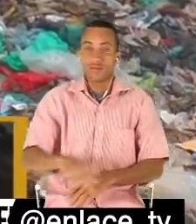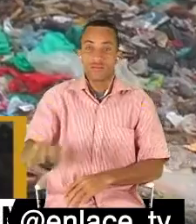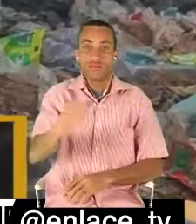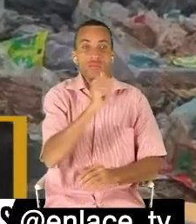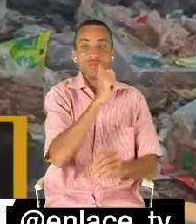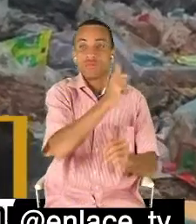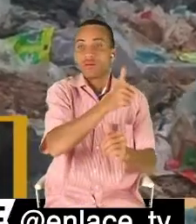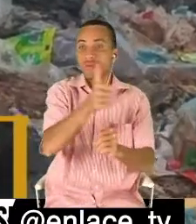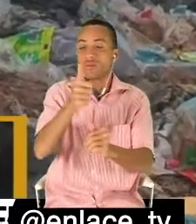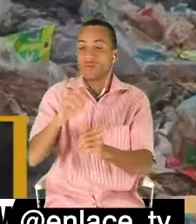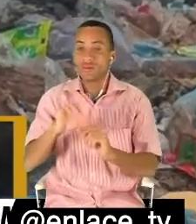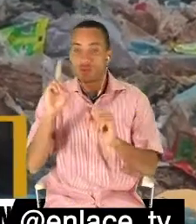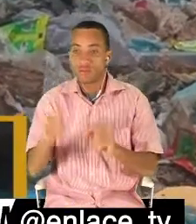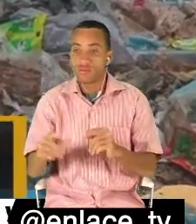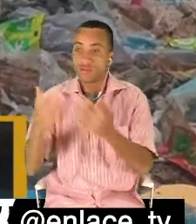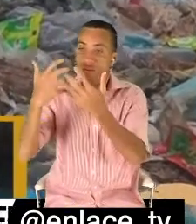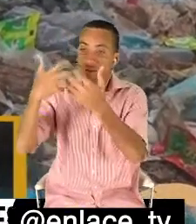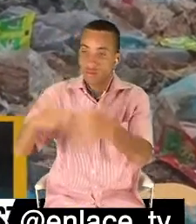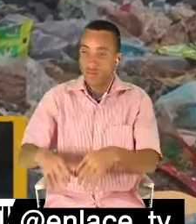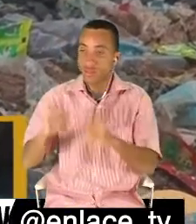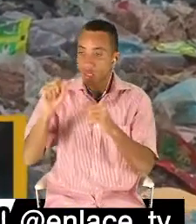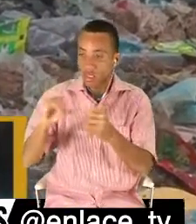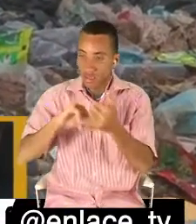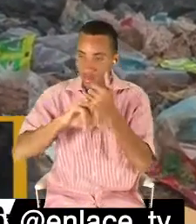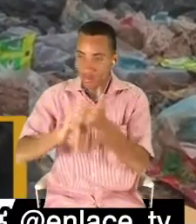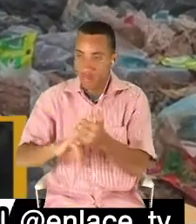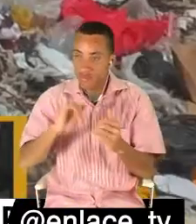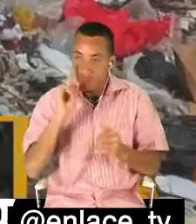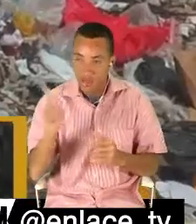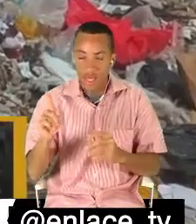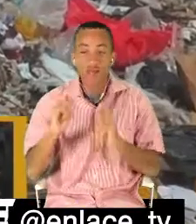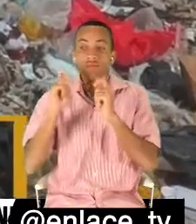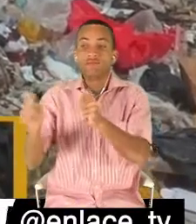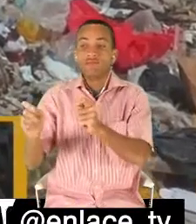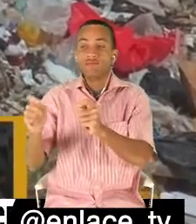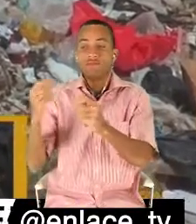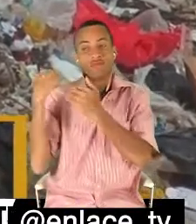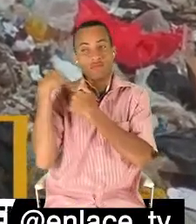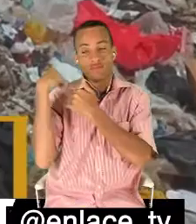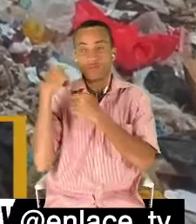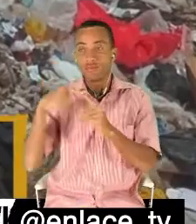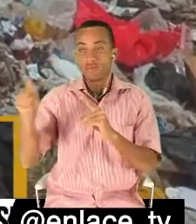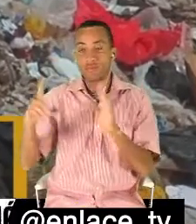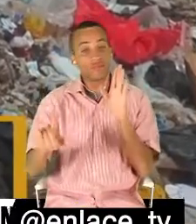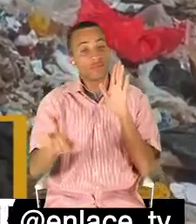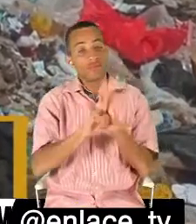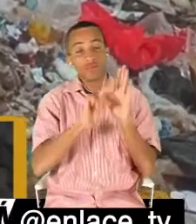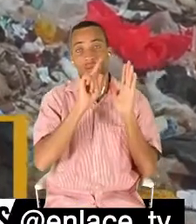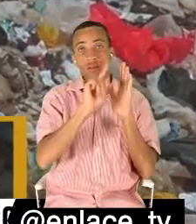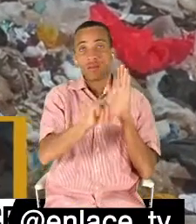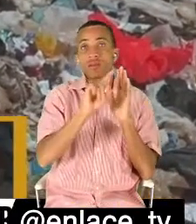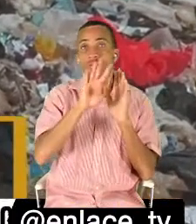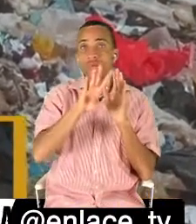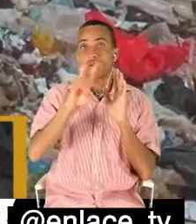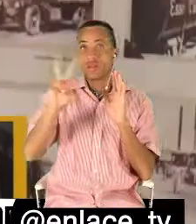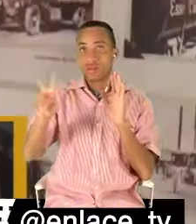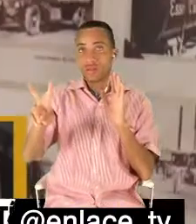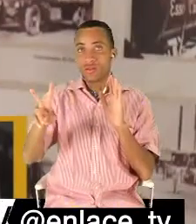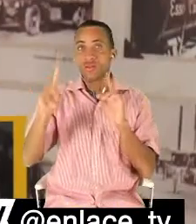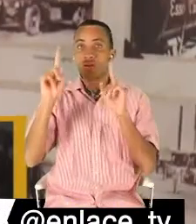tienen un operador para el servicio público de aseo. Así lo establece la ley 142. Y nuestro deber es hacer que se cumpla lo que